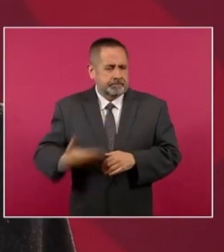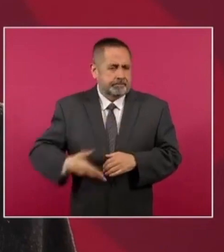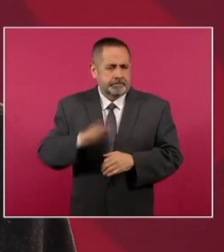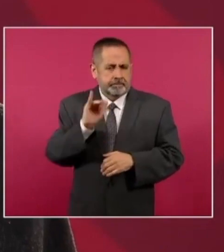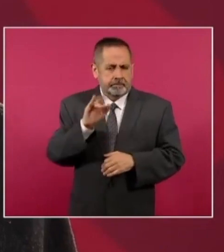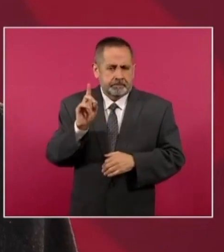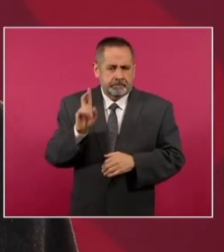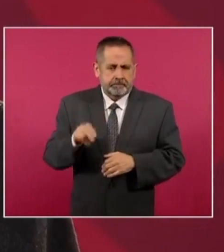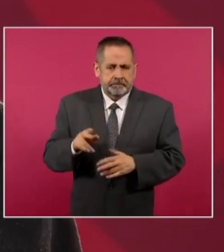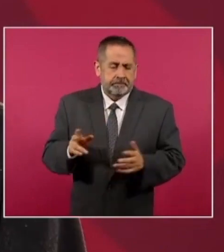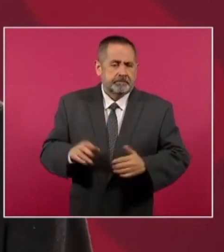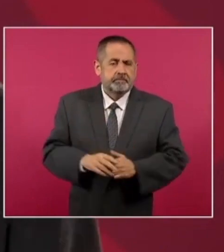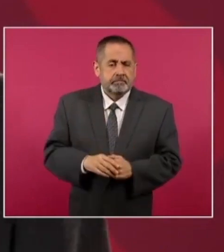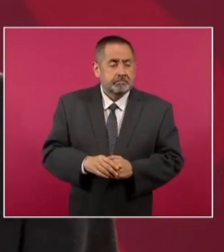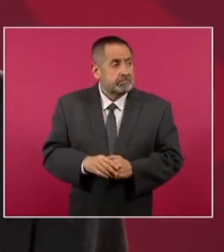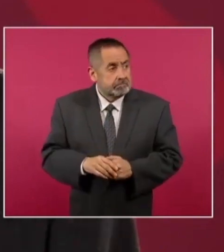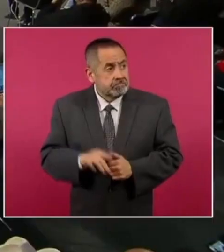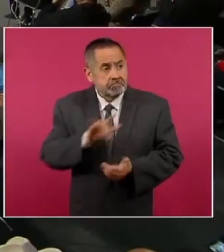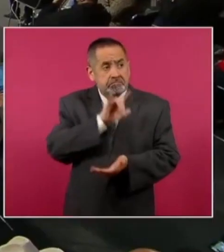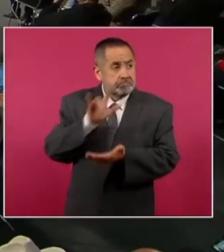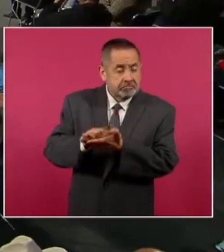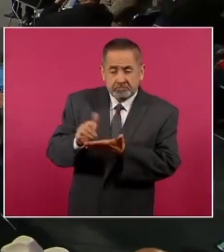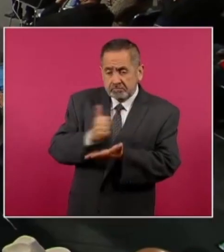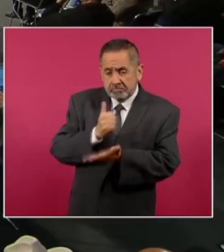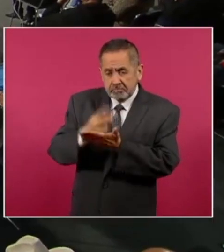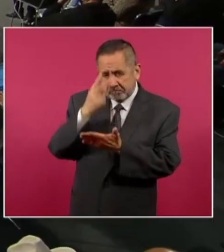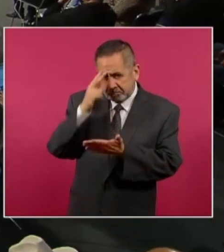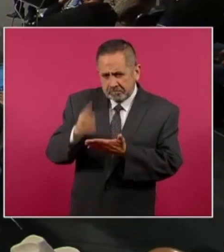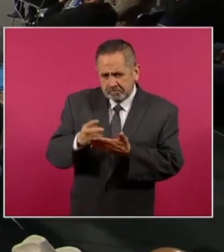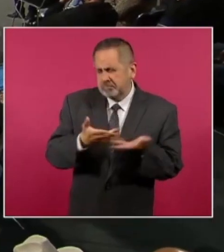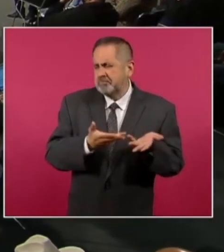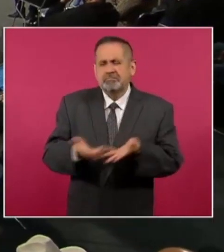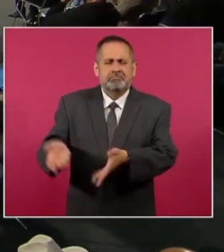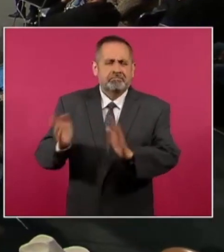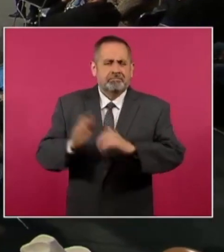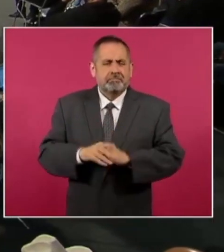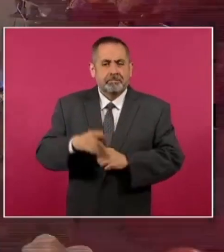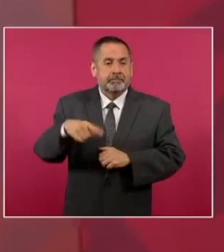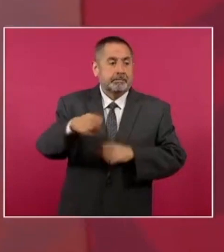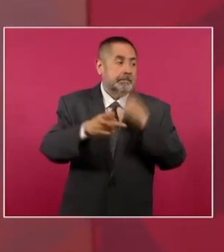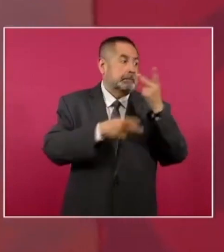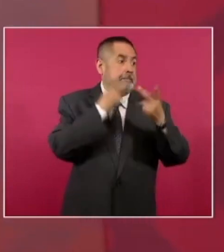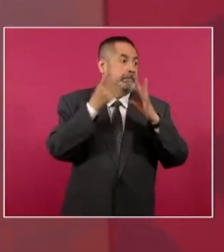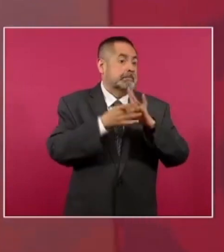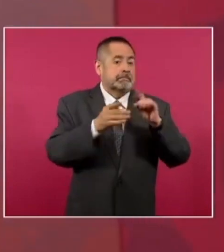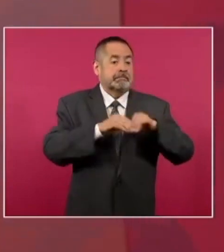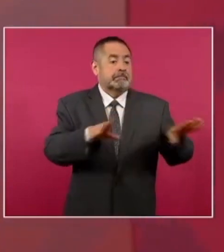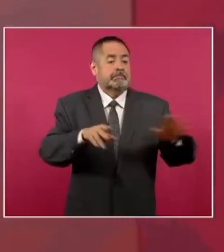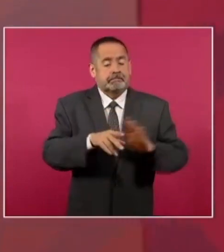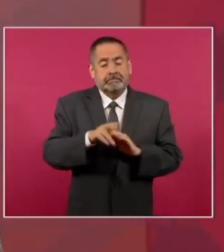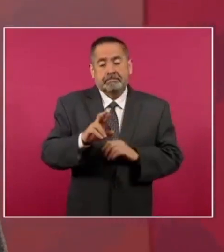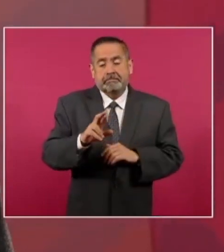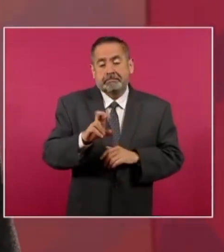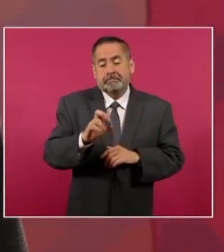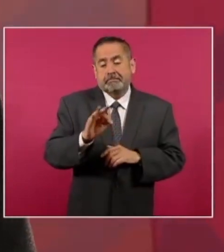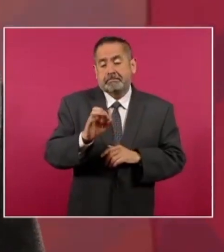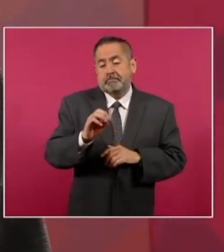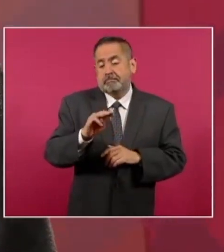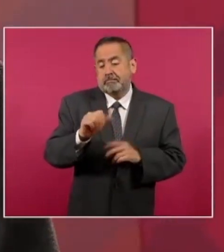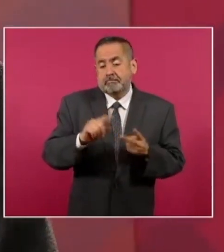Biden. Y si no, pues ya van a tener ahí nota, los del Reforma y los del Universal